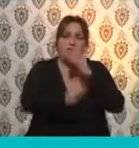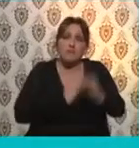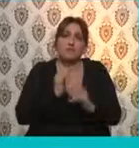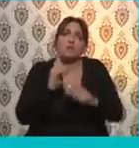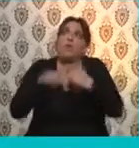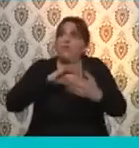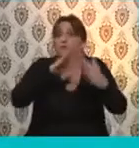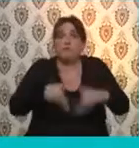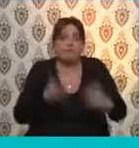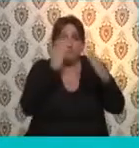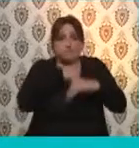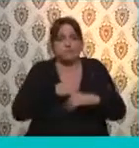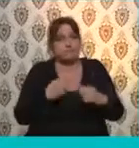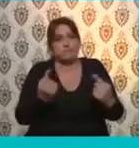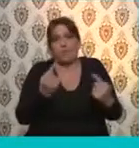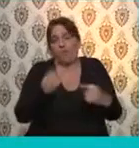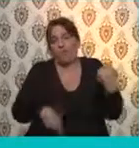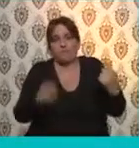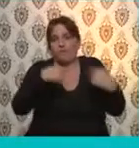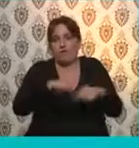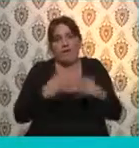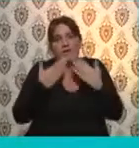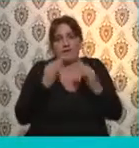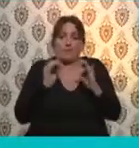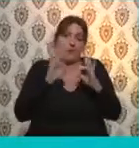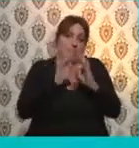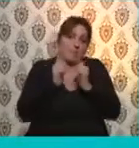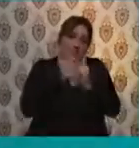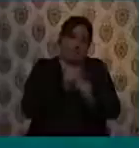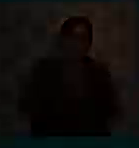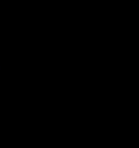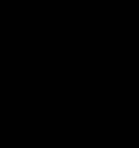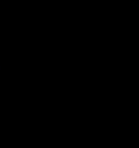tampoco puede acceder a ella, así que agradecidos de poder también compartirlo con todos ustedes.